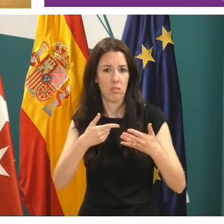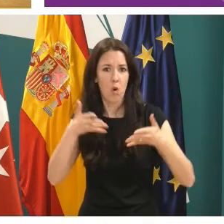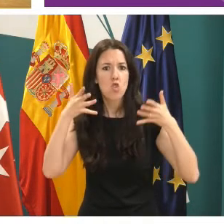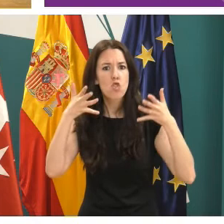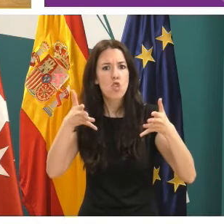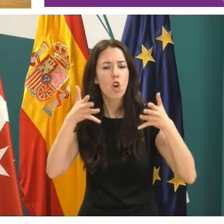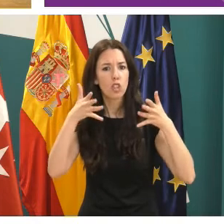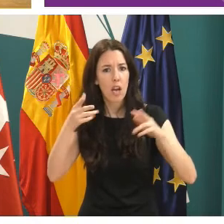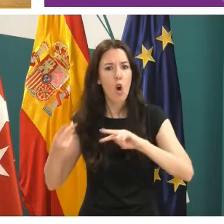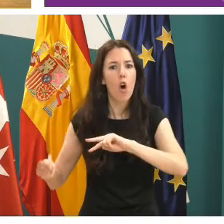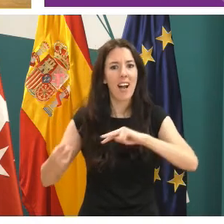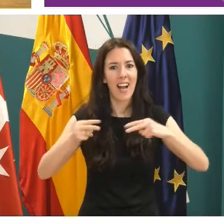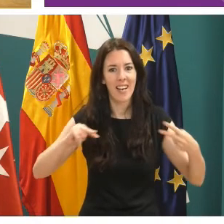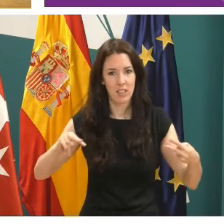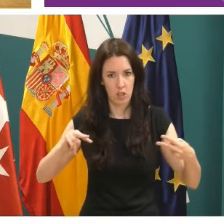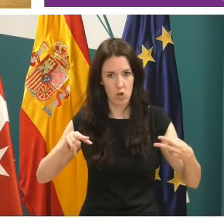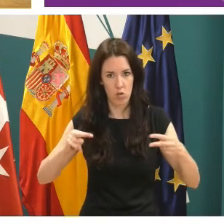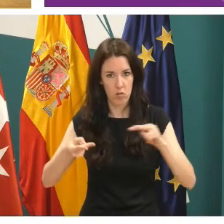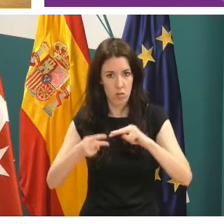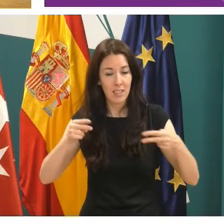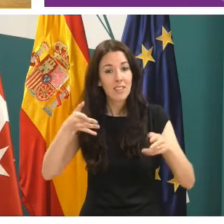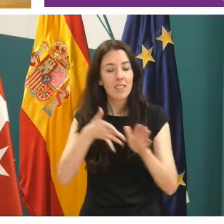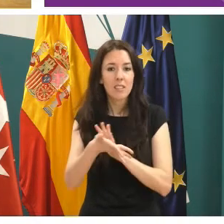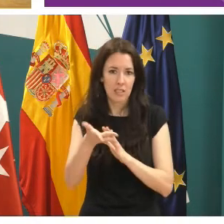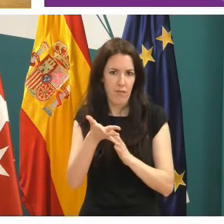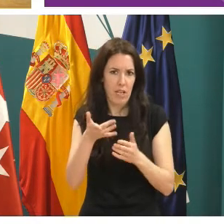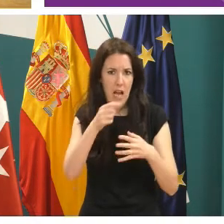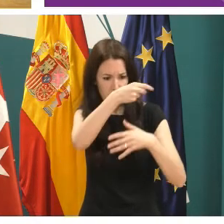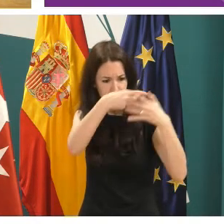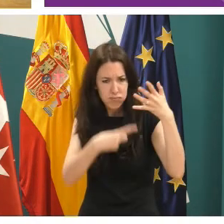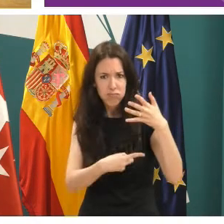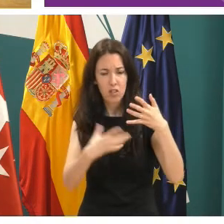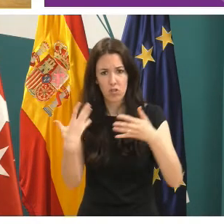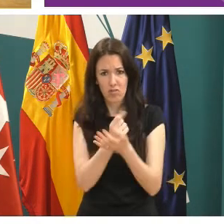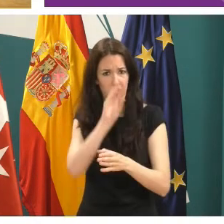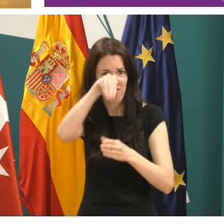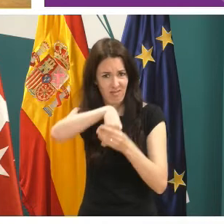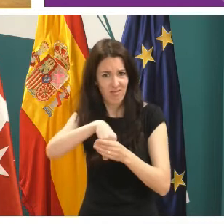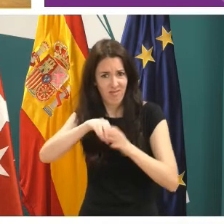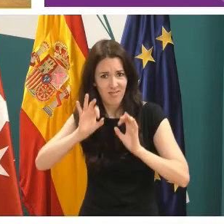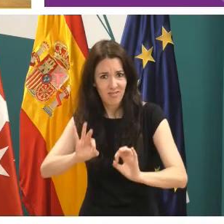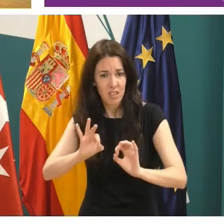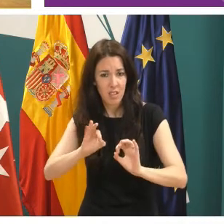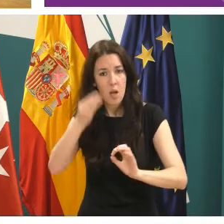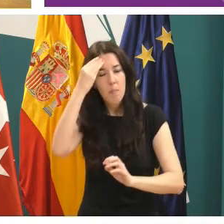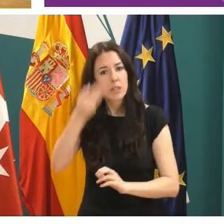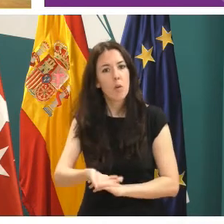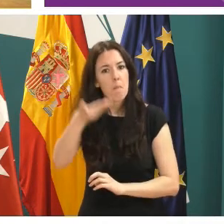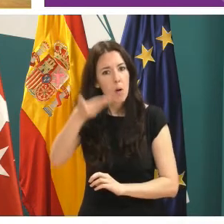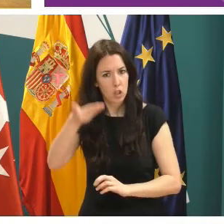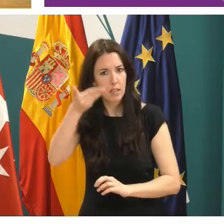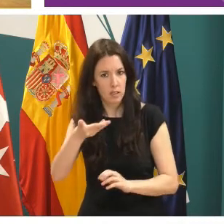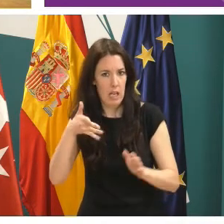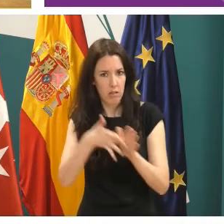genético, ¿vale? Eso es algo que bueno, entra dentro yo creo que aquí de este marco, ¿no? Y que es muy importante dejarlo